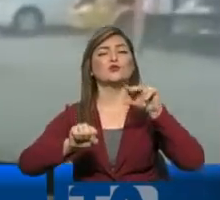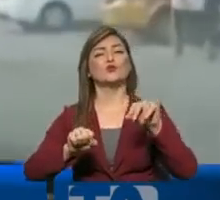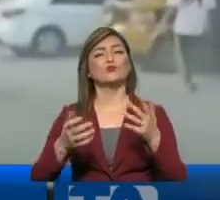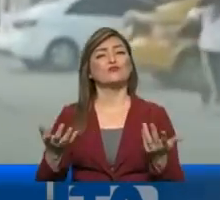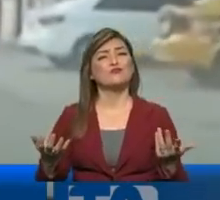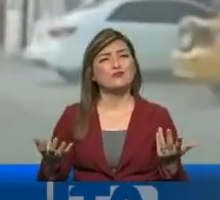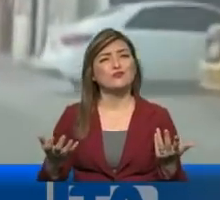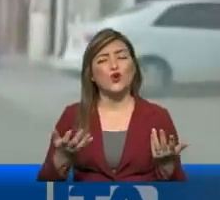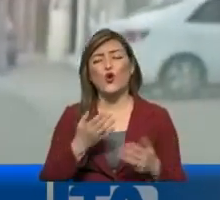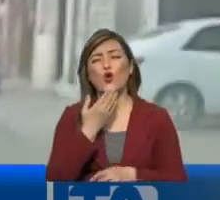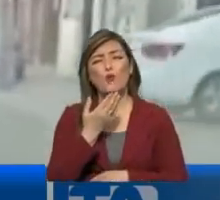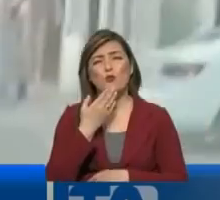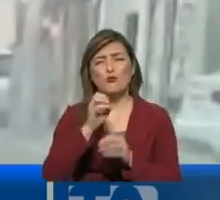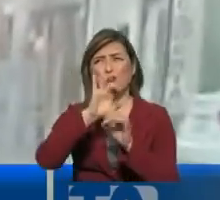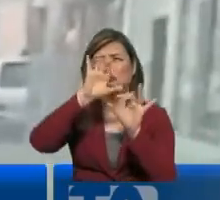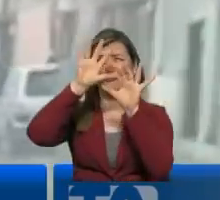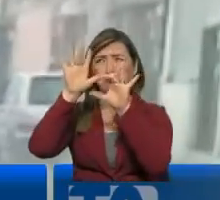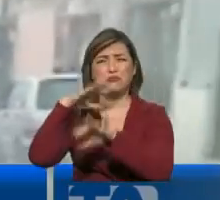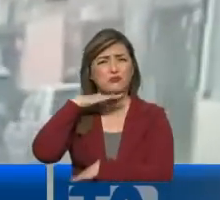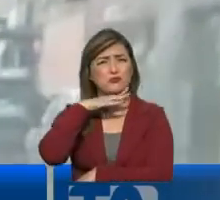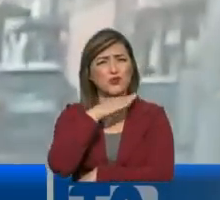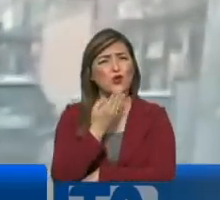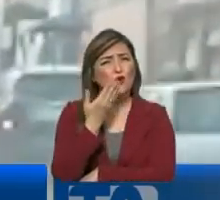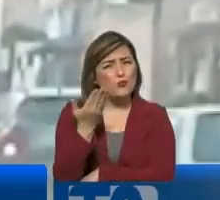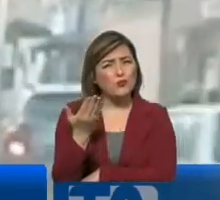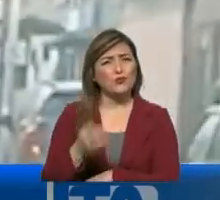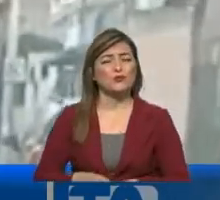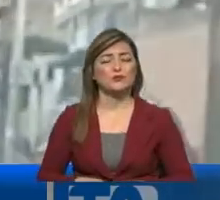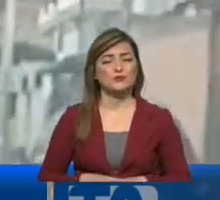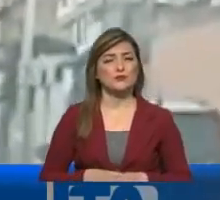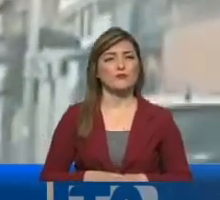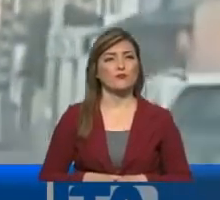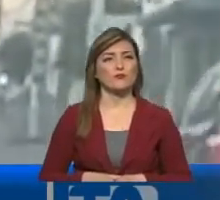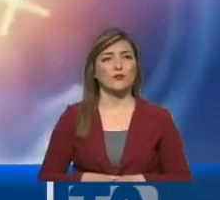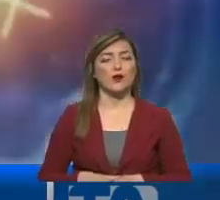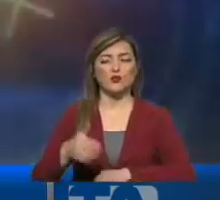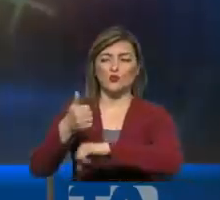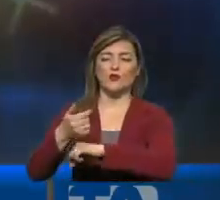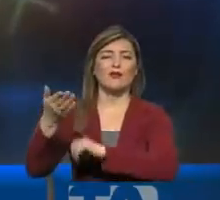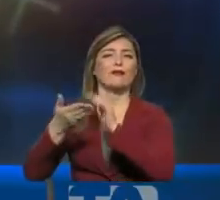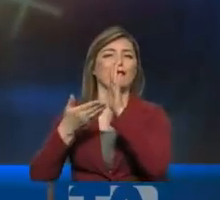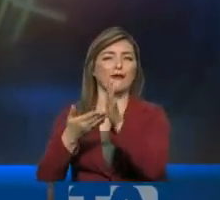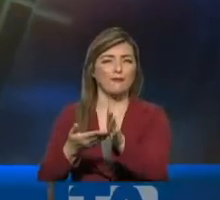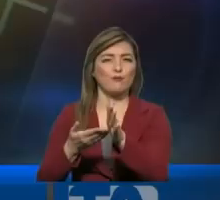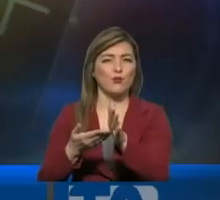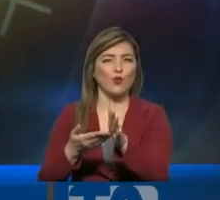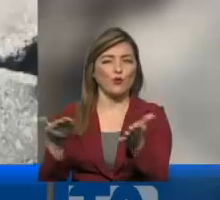caso, cómo circulan por la ciudad. Un llamado a las autoridades para que prediquen con el ejemplo.